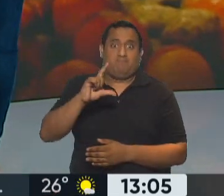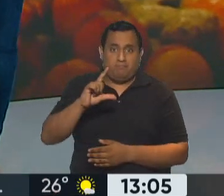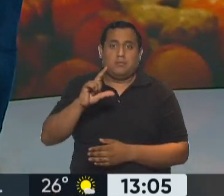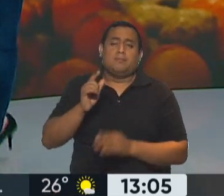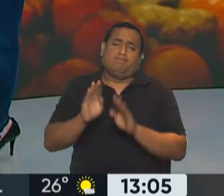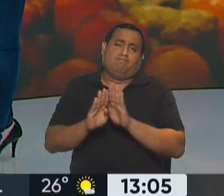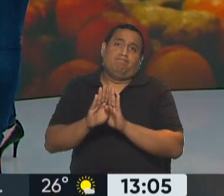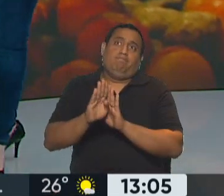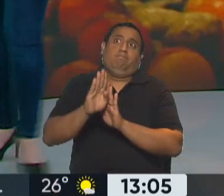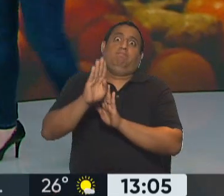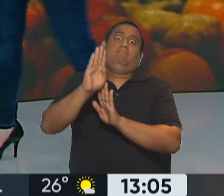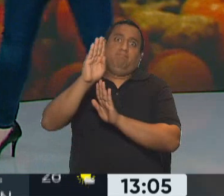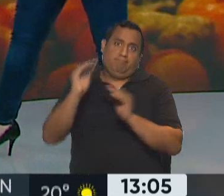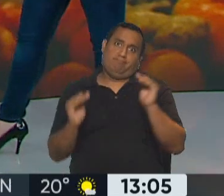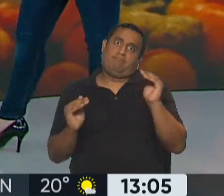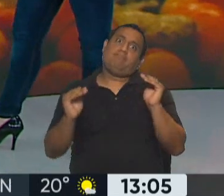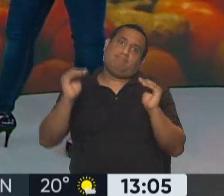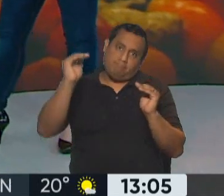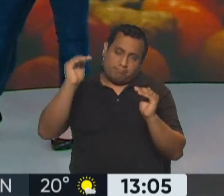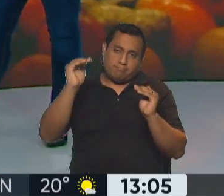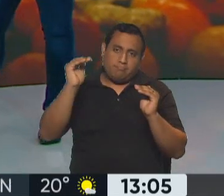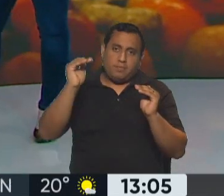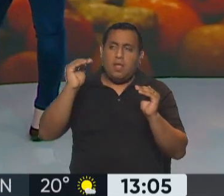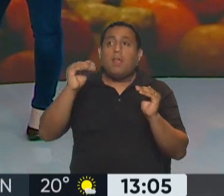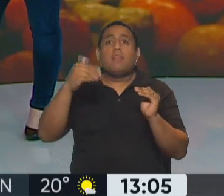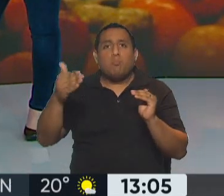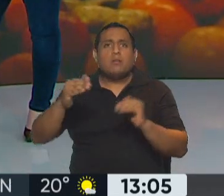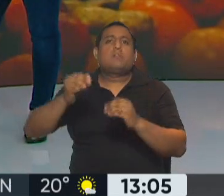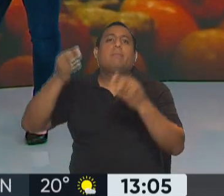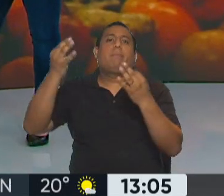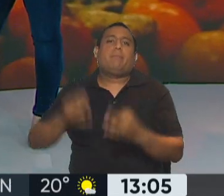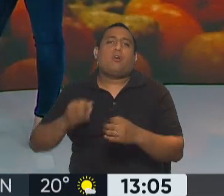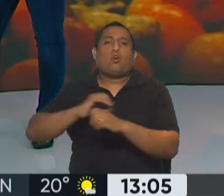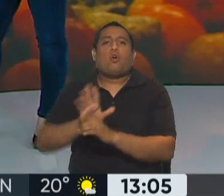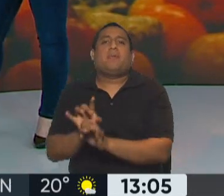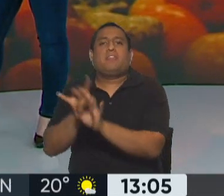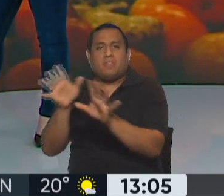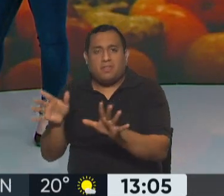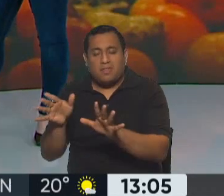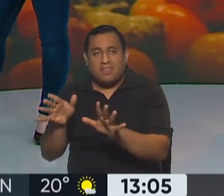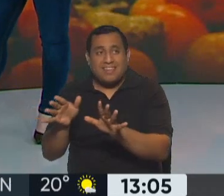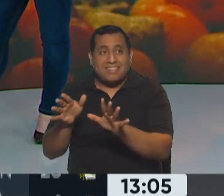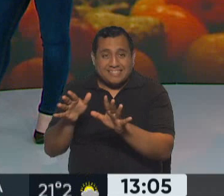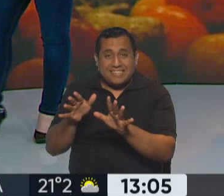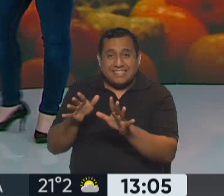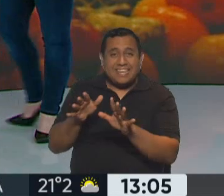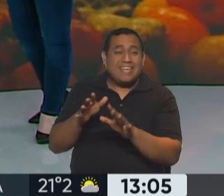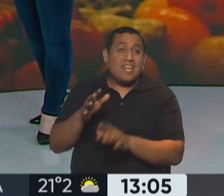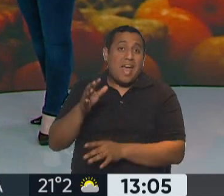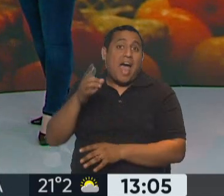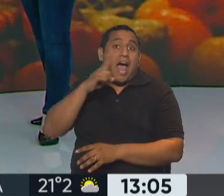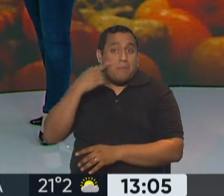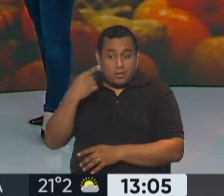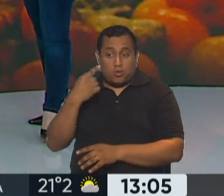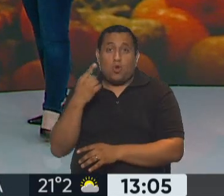veníamos teniendo con Macri. Y después arranca la pandemia. De hecho, la suma fija de Alberto se aplicó justo antes de la pandemia